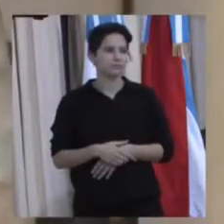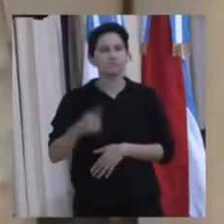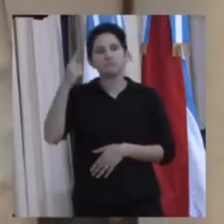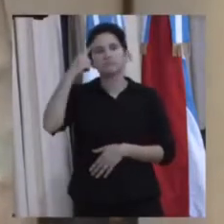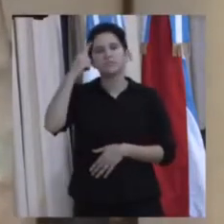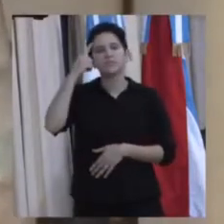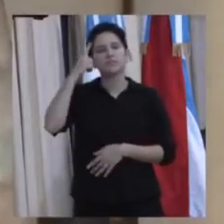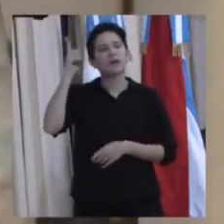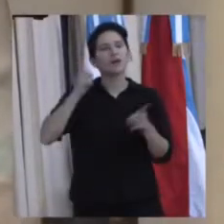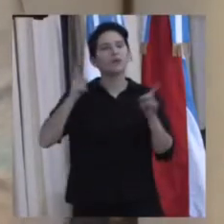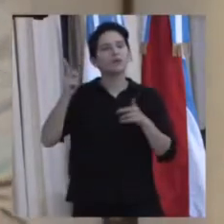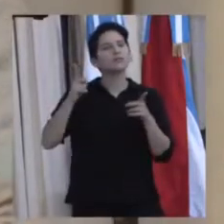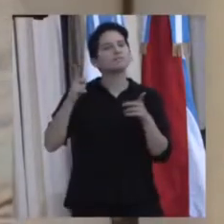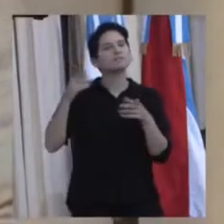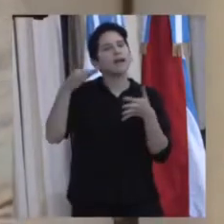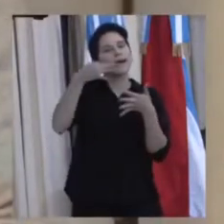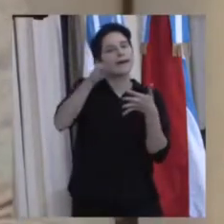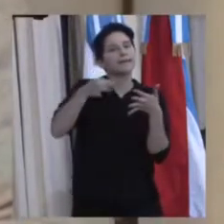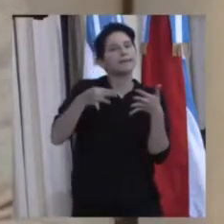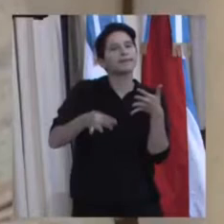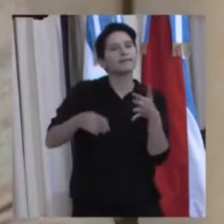pensar algunos rasgos de ese